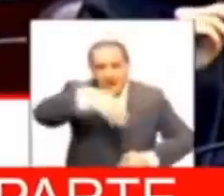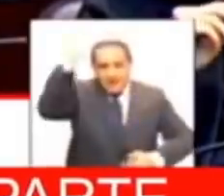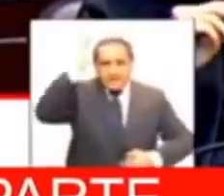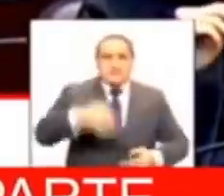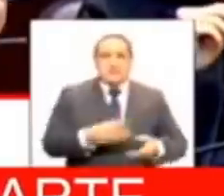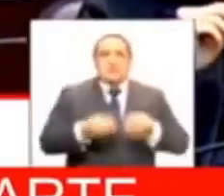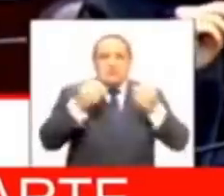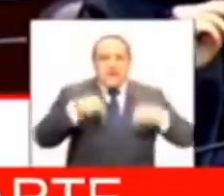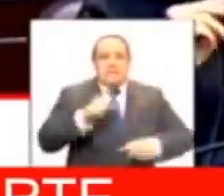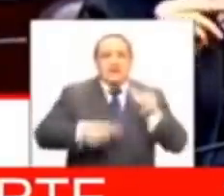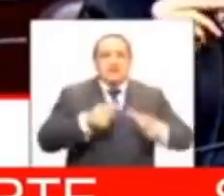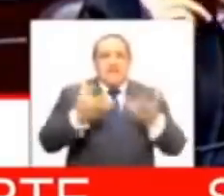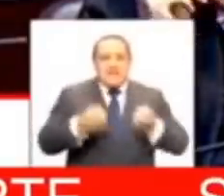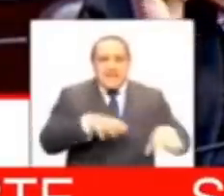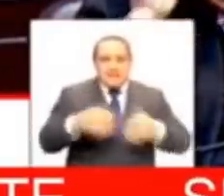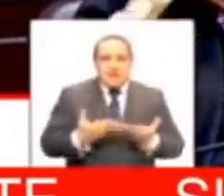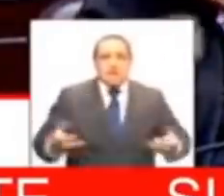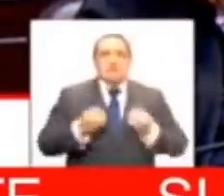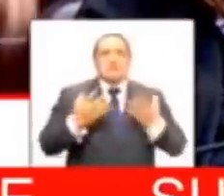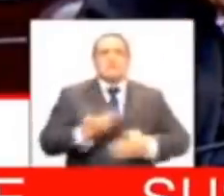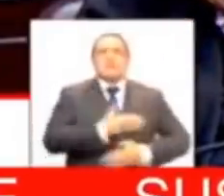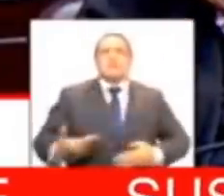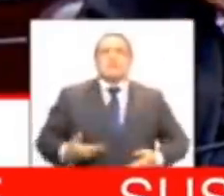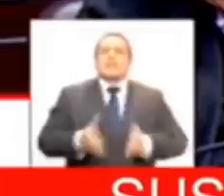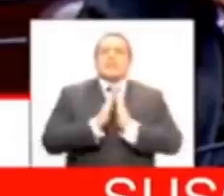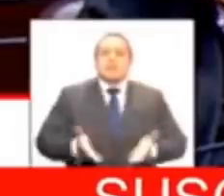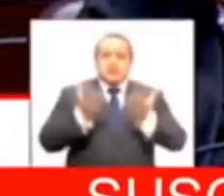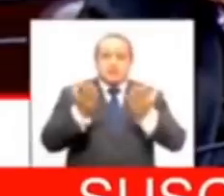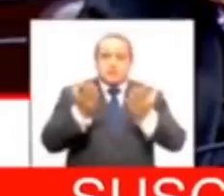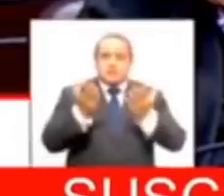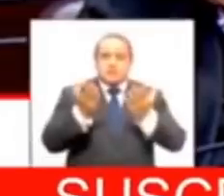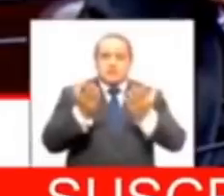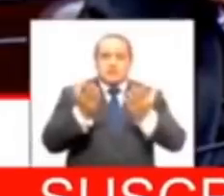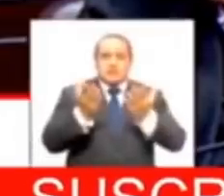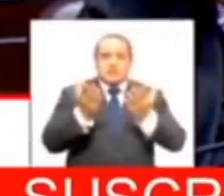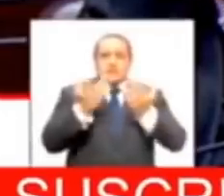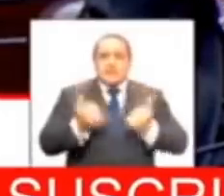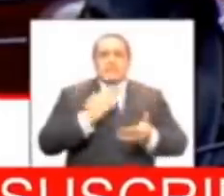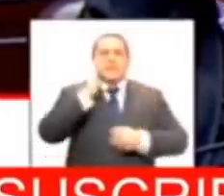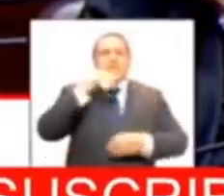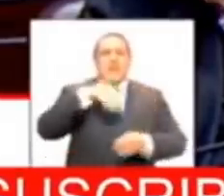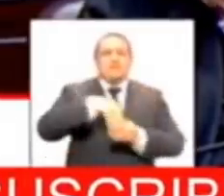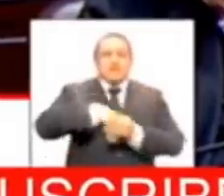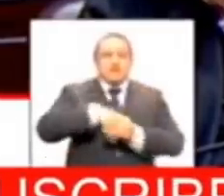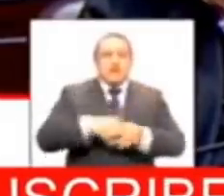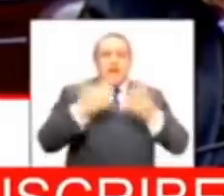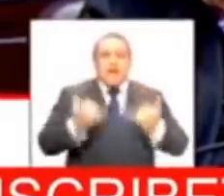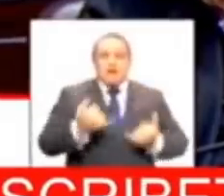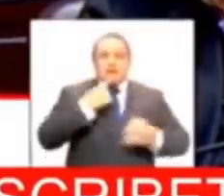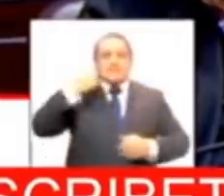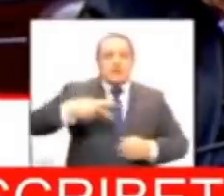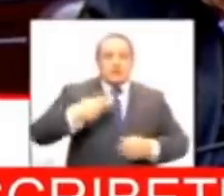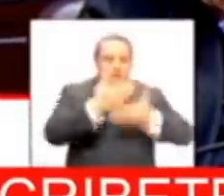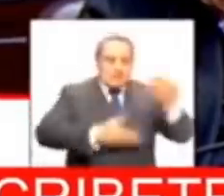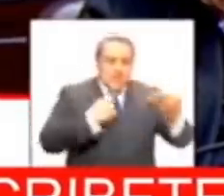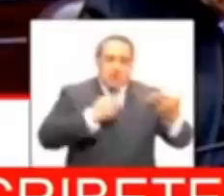váyanse. Porque casi hay gente que quiere hacer las cosas bien. Señora presidenta, yo le pido que sometamos a votación esta